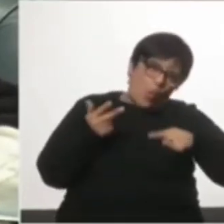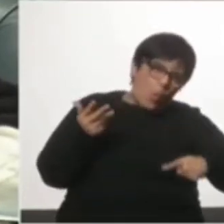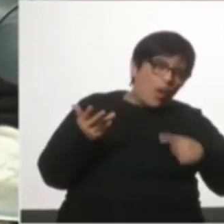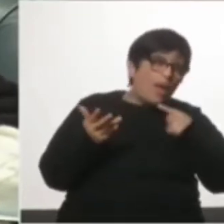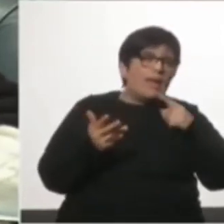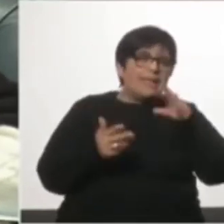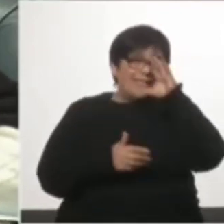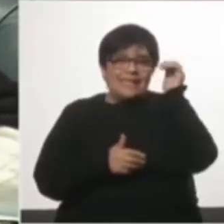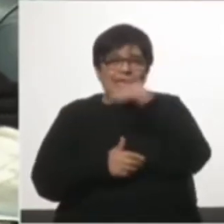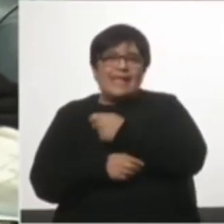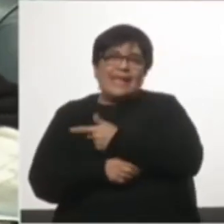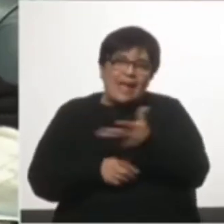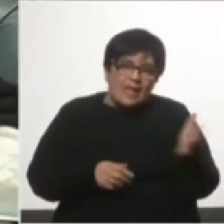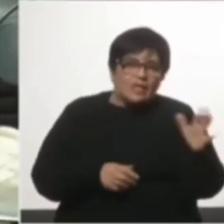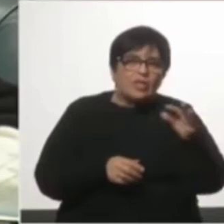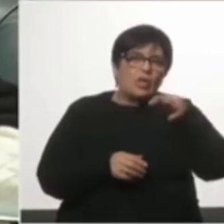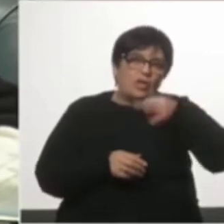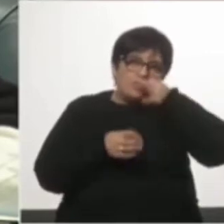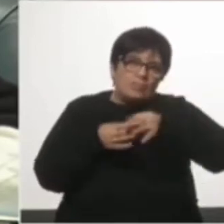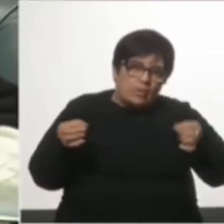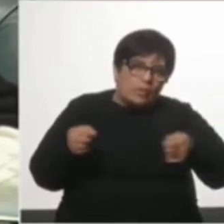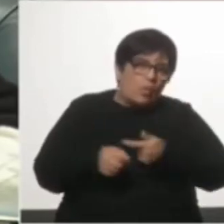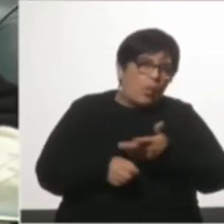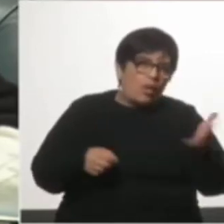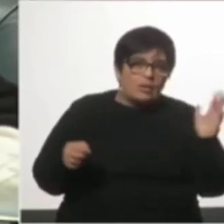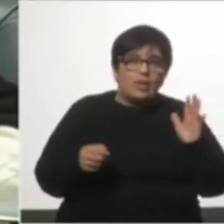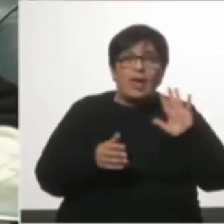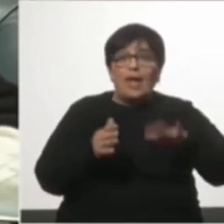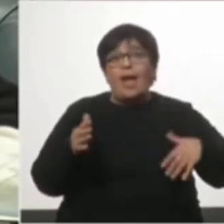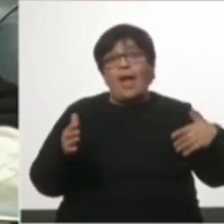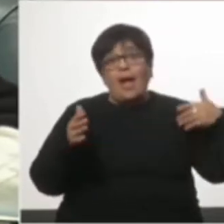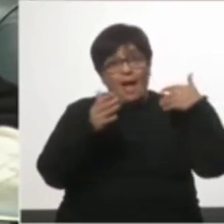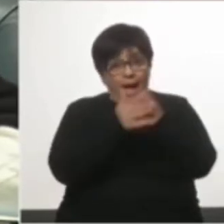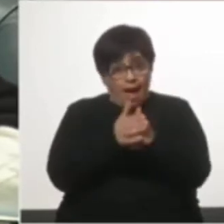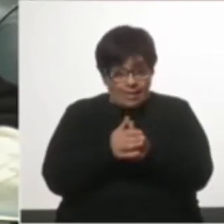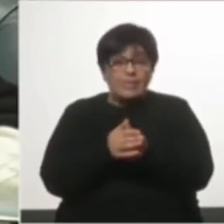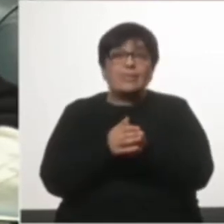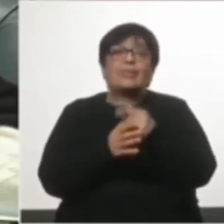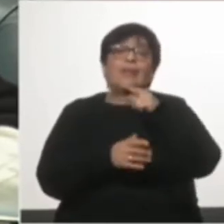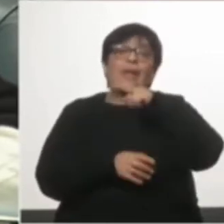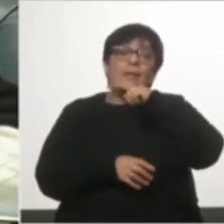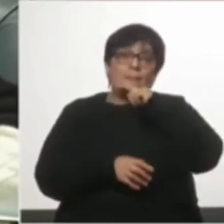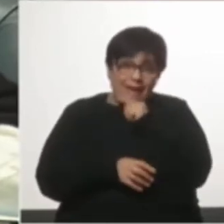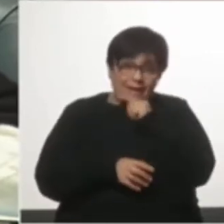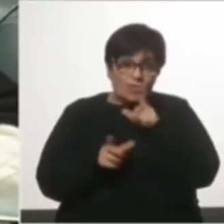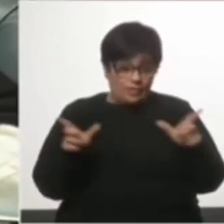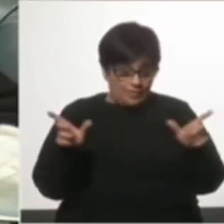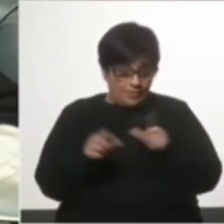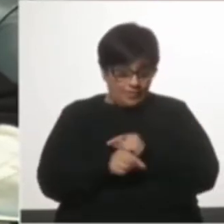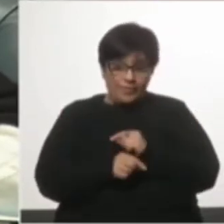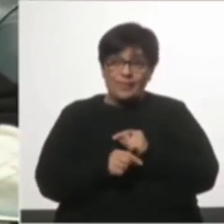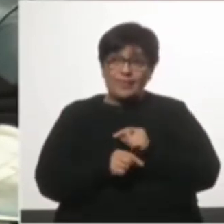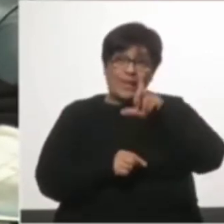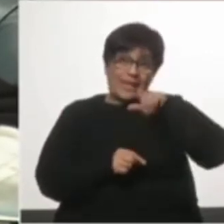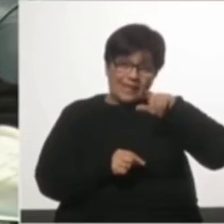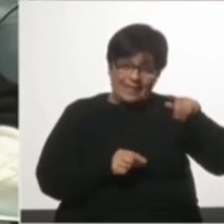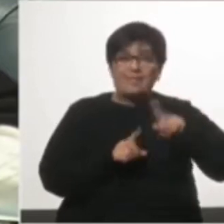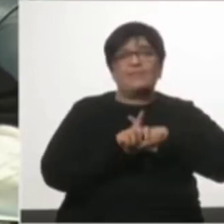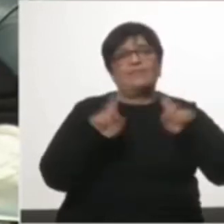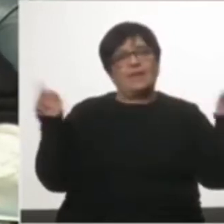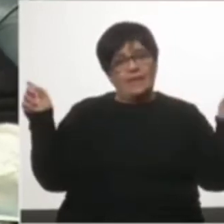el CTI, se hicieron cuantos hisopados, hasta que a fines de marzo se inauguró un nuevo cuadro estadístico, porque